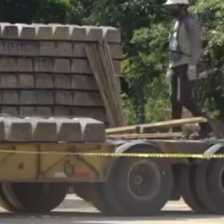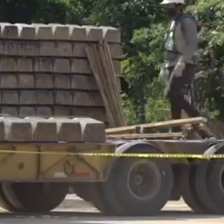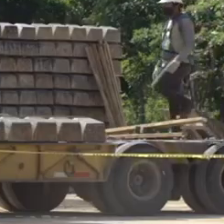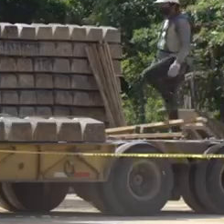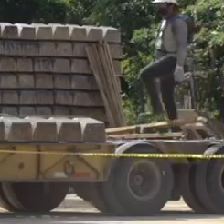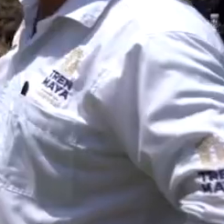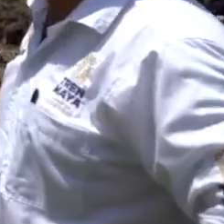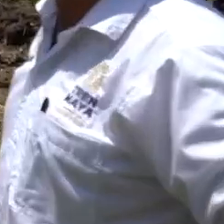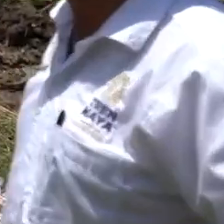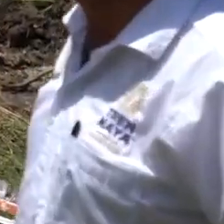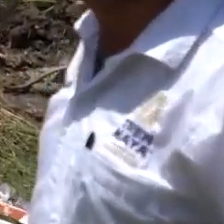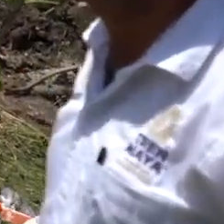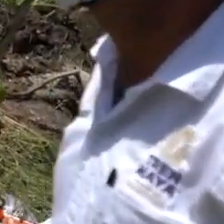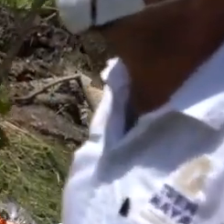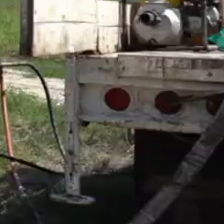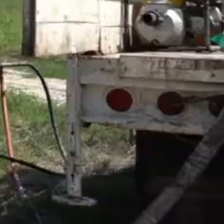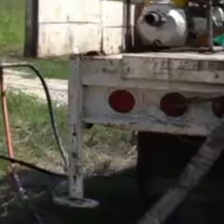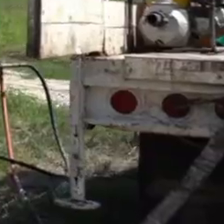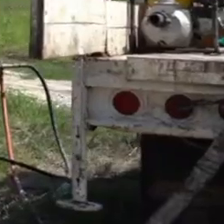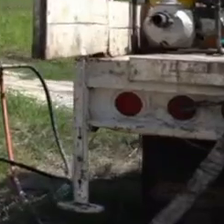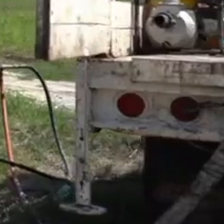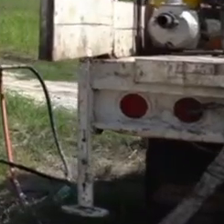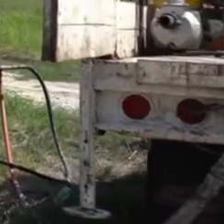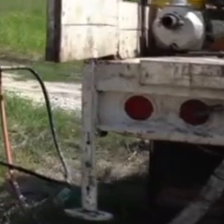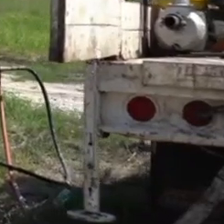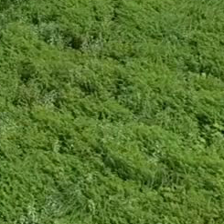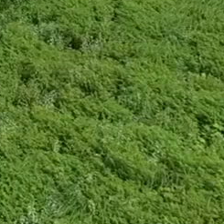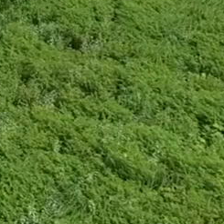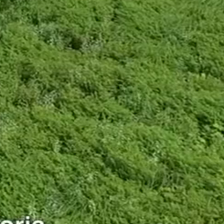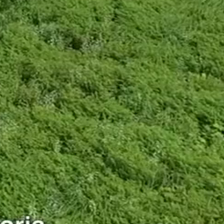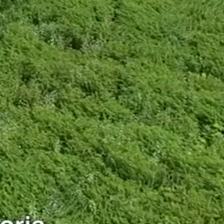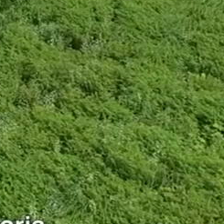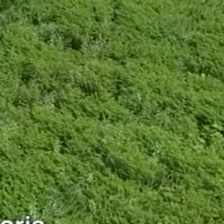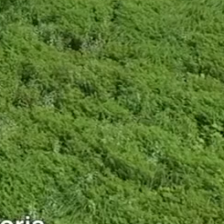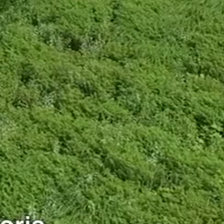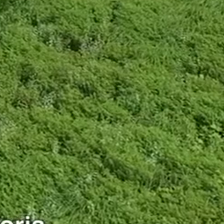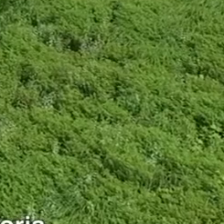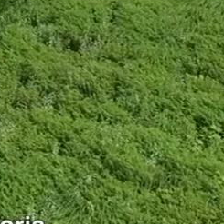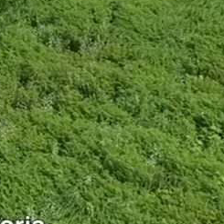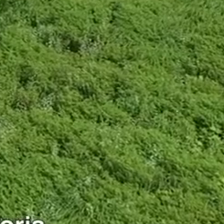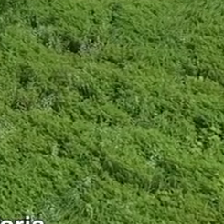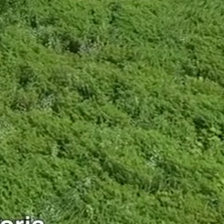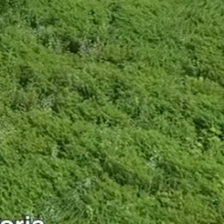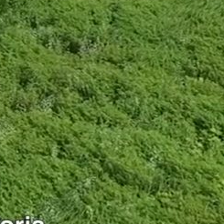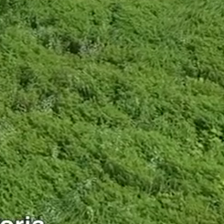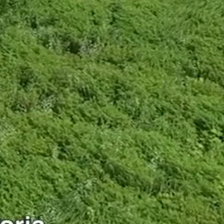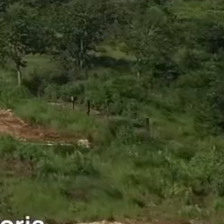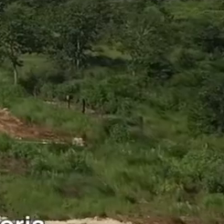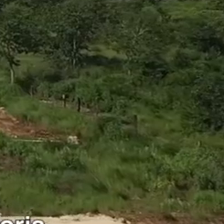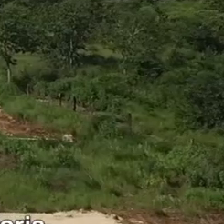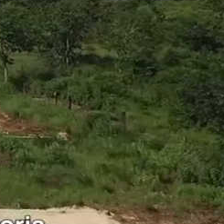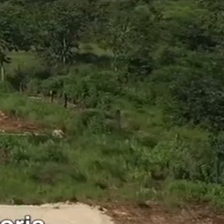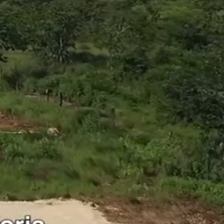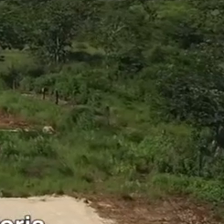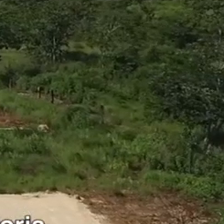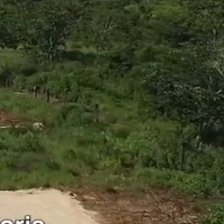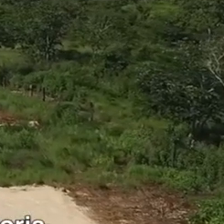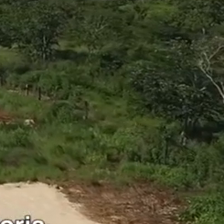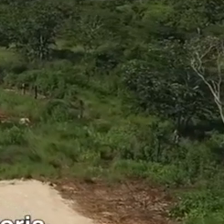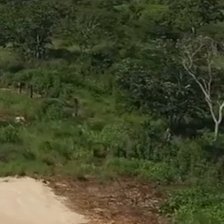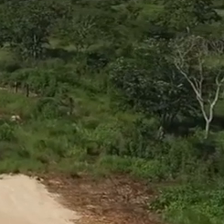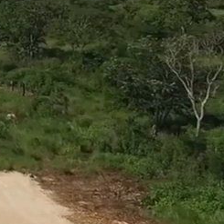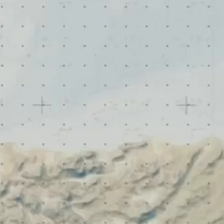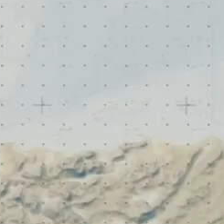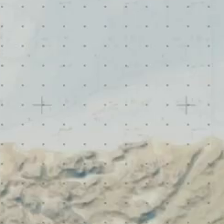herencia con una visión de igualdad, inclusión y empatía. Con el Tren Maya, empieza una nueva etapa de esta